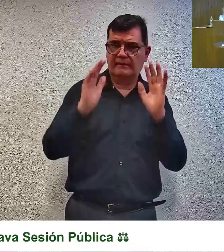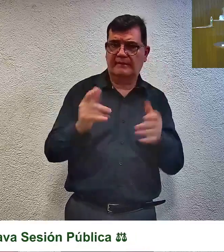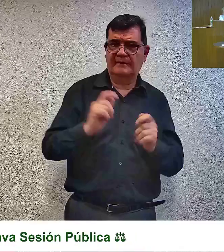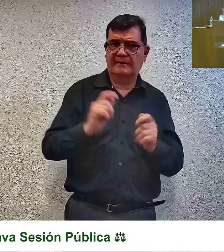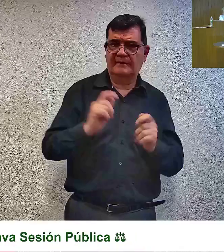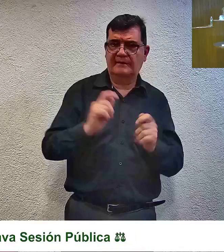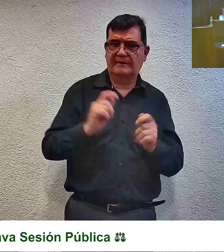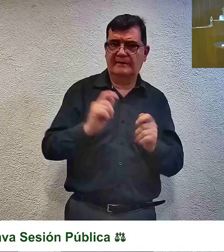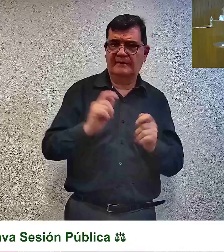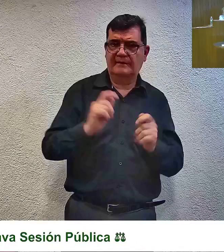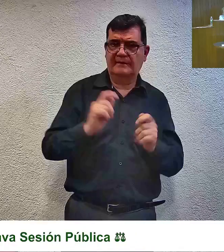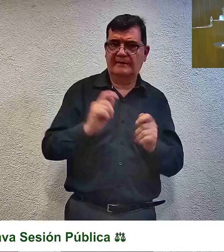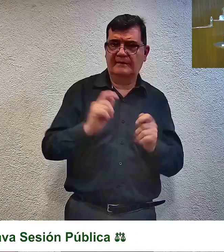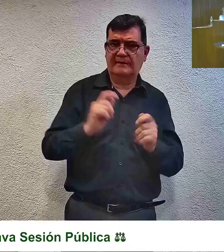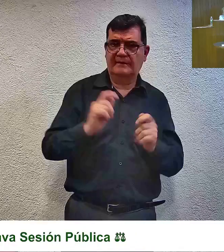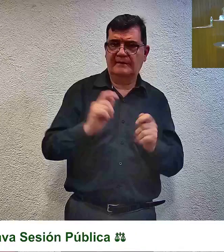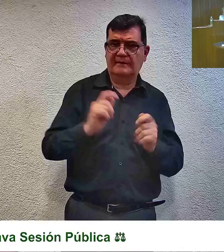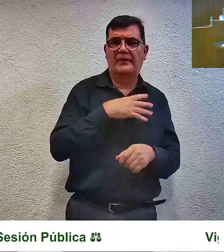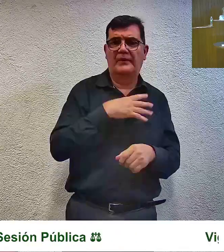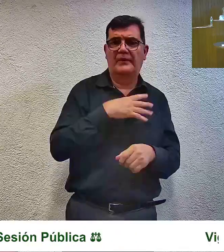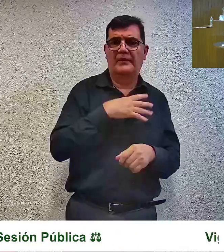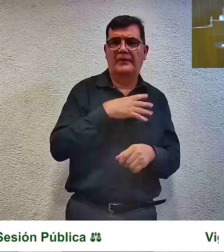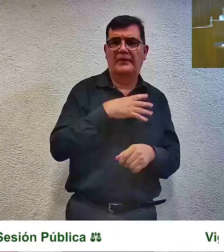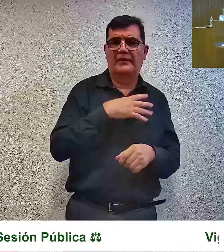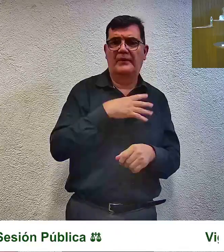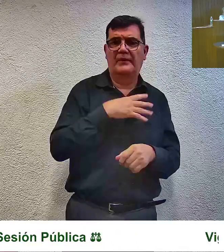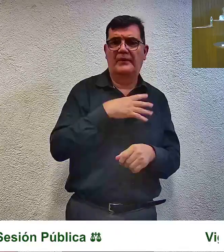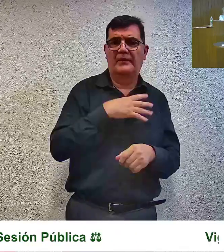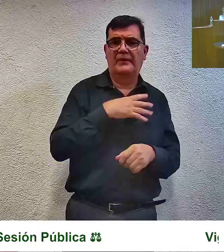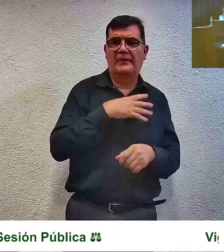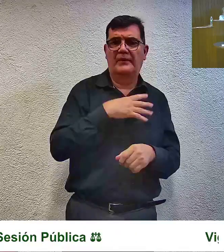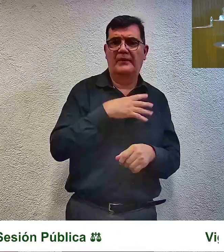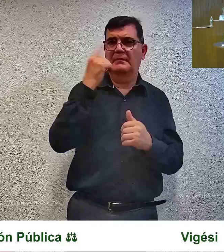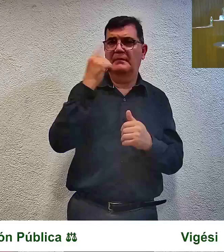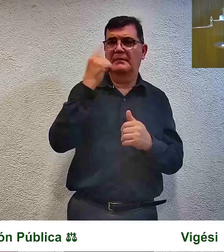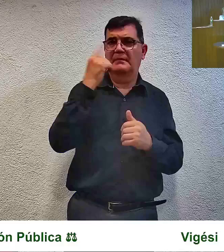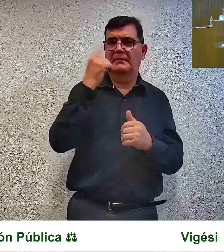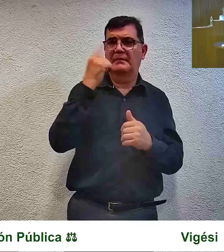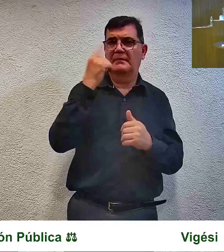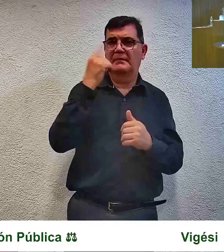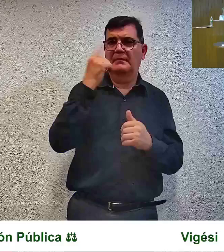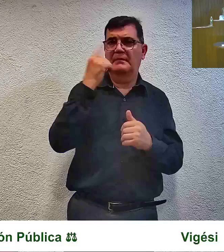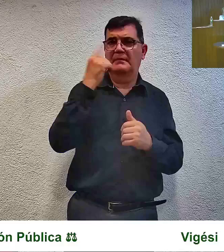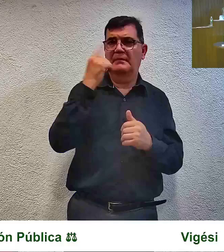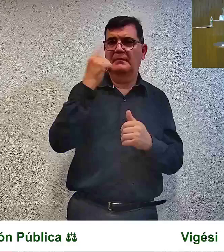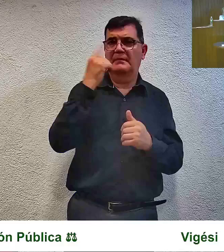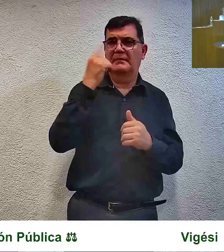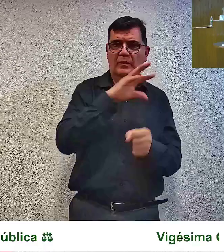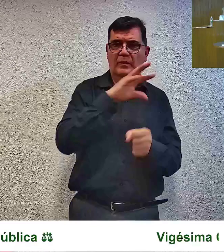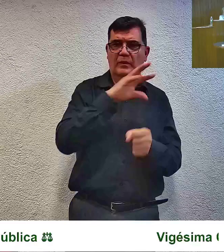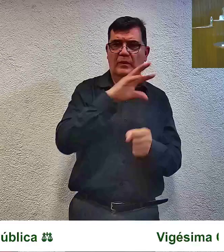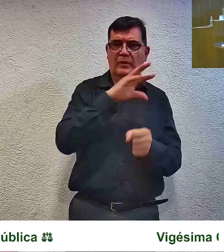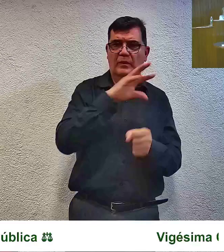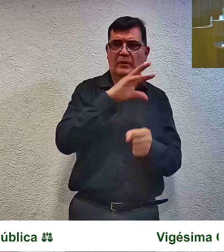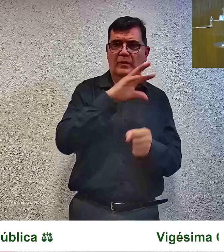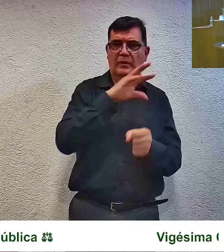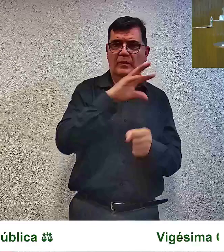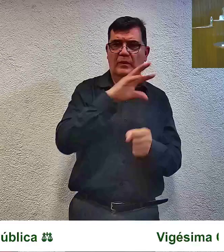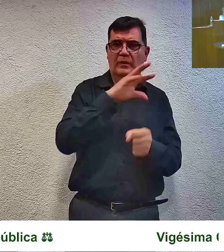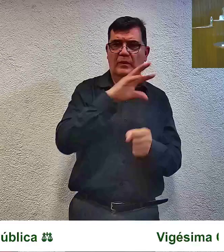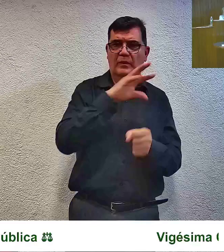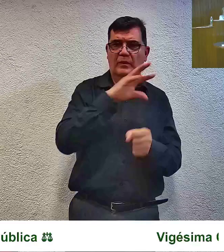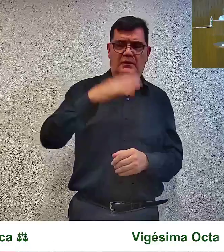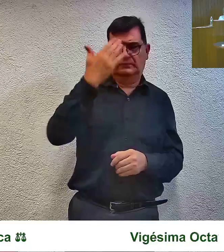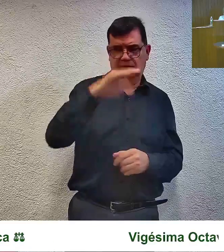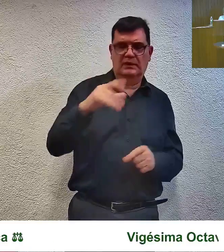su favor por ONU Mujeres Centro de Capacitación al haber completado satisfactoriamente el curso Yo sé de